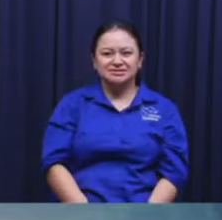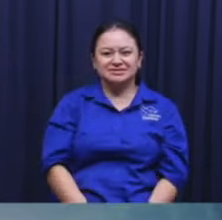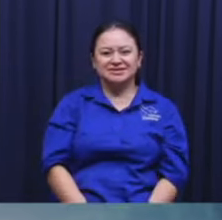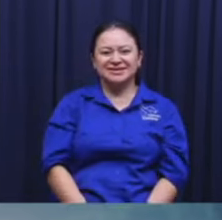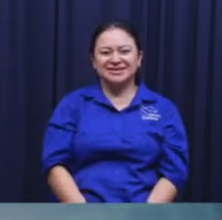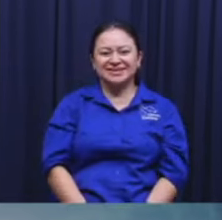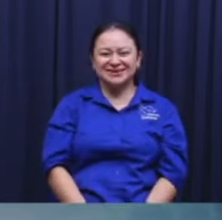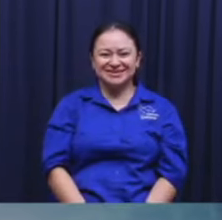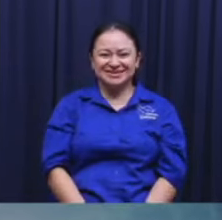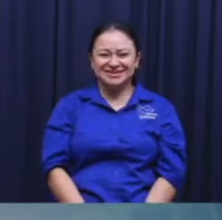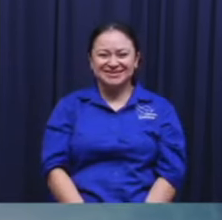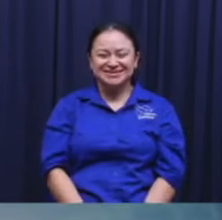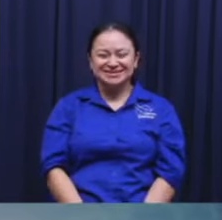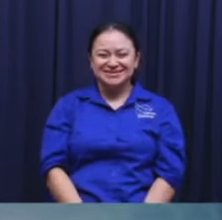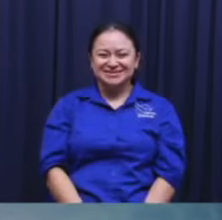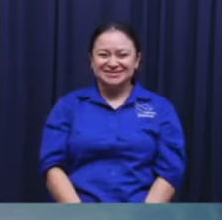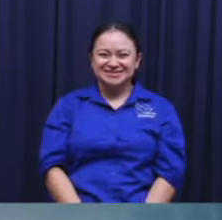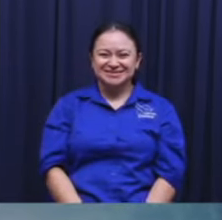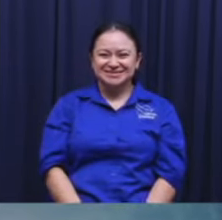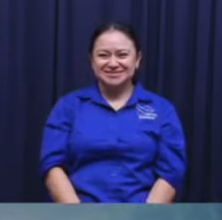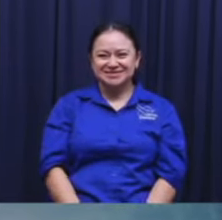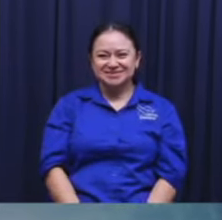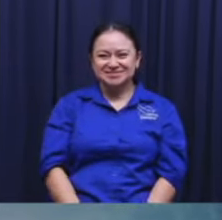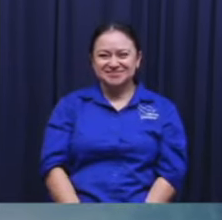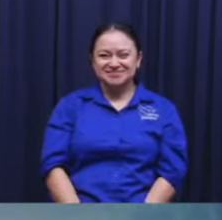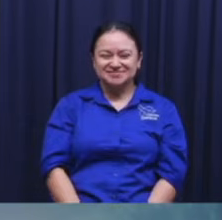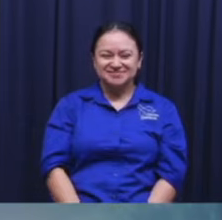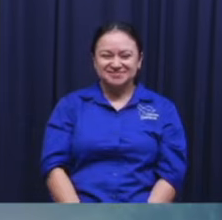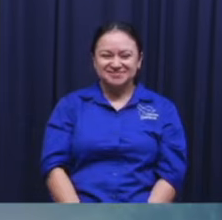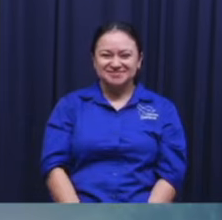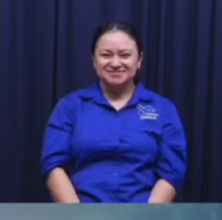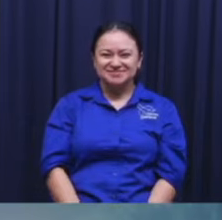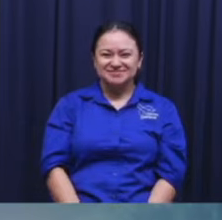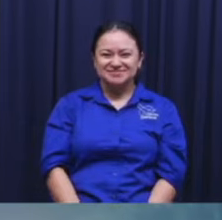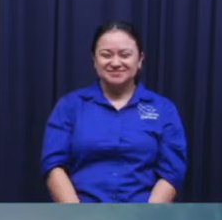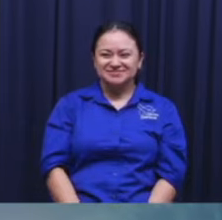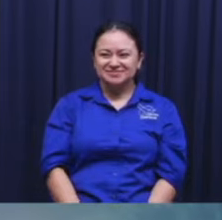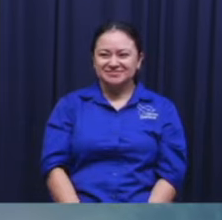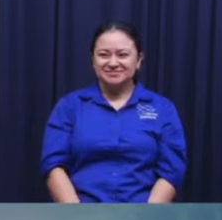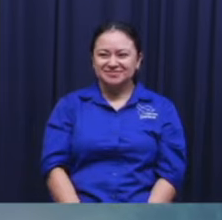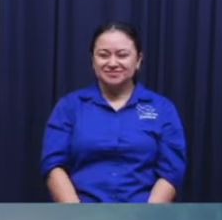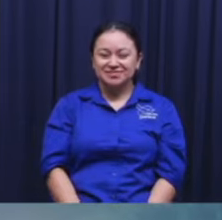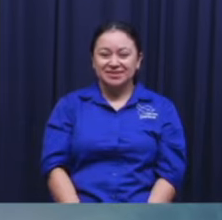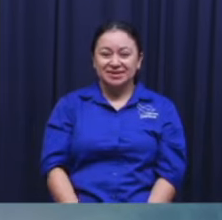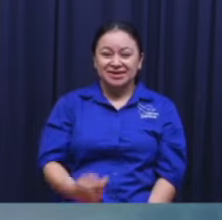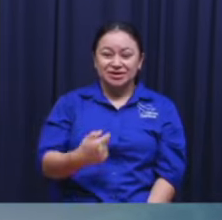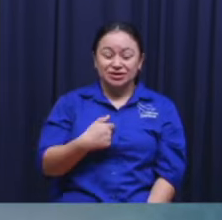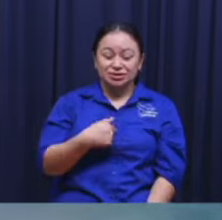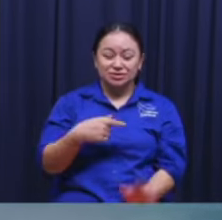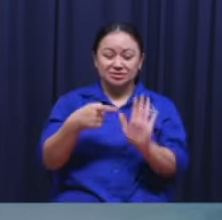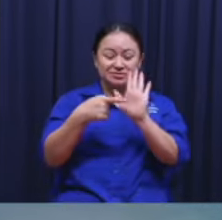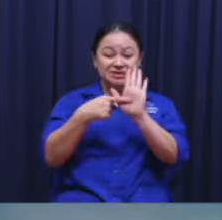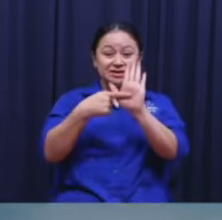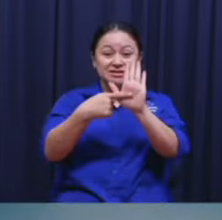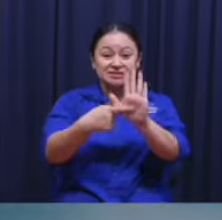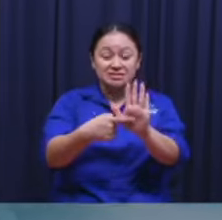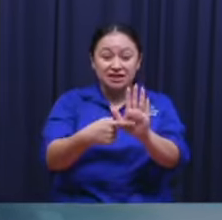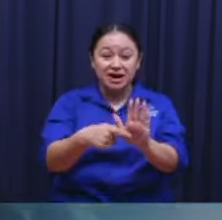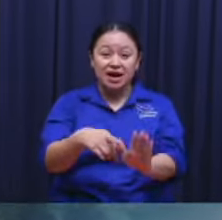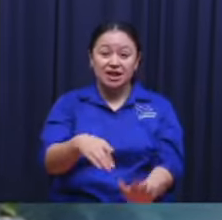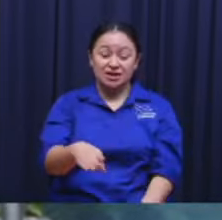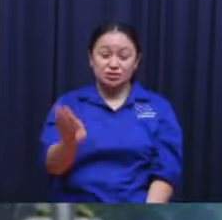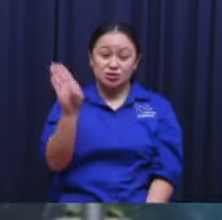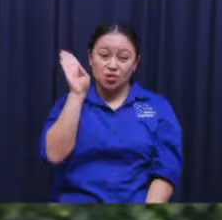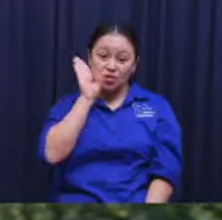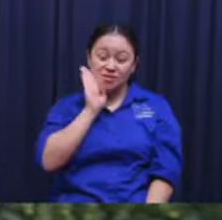eran jóvenes. Él estaba dirigido a jóvenes. Entonces, yo lo que quería hacerles ver a los jóvenes es que para ellos